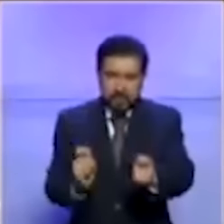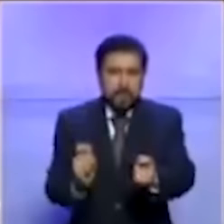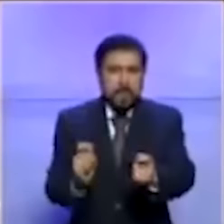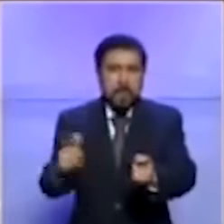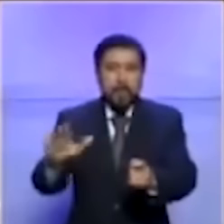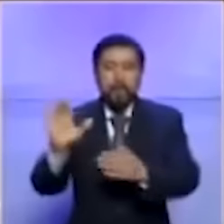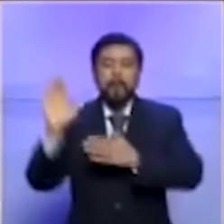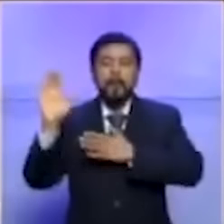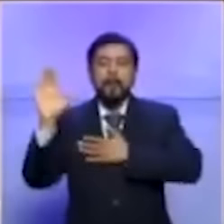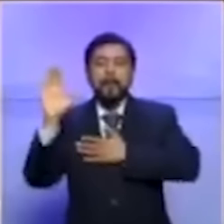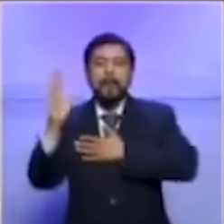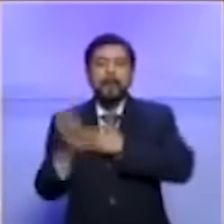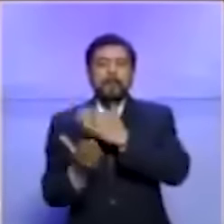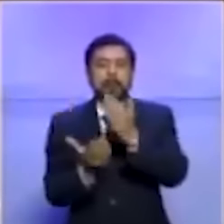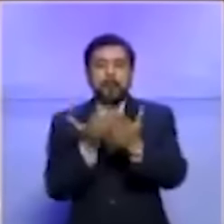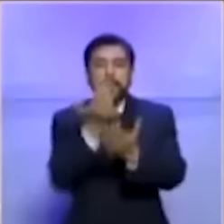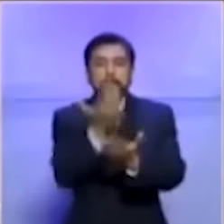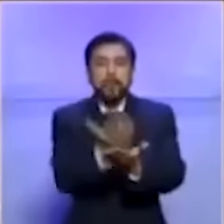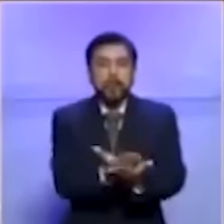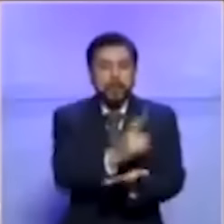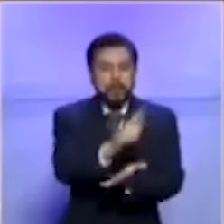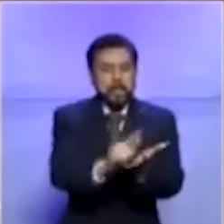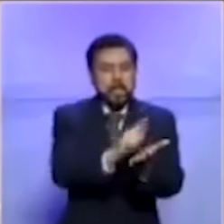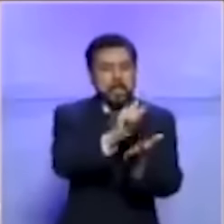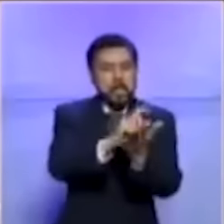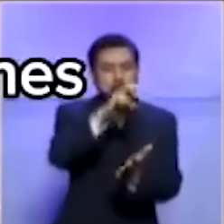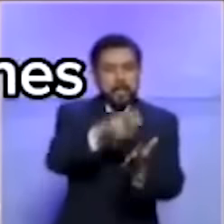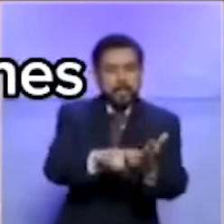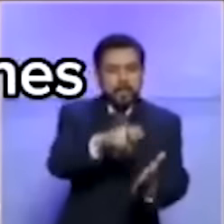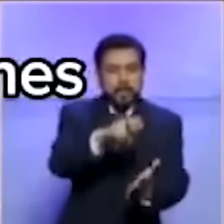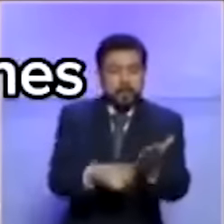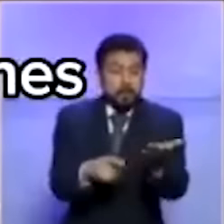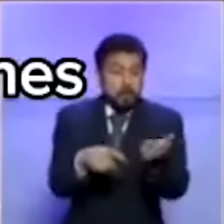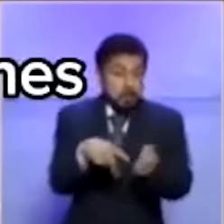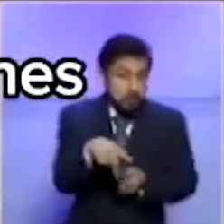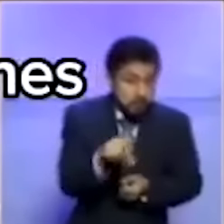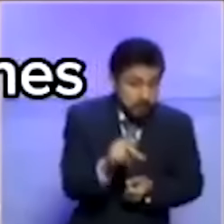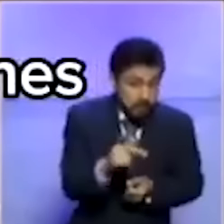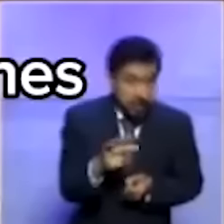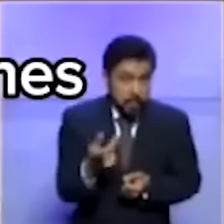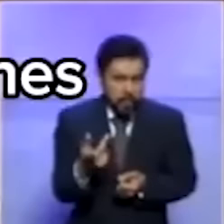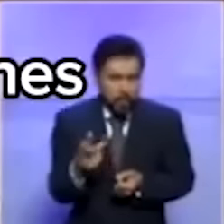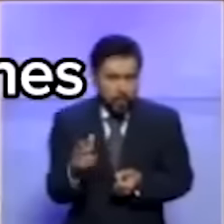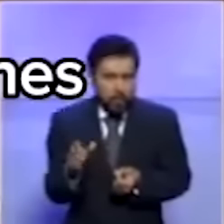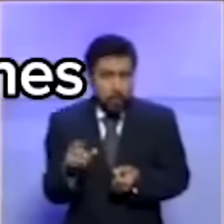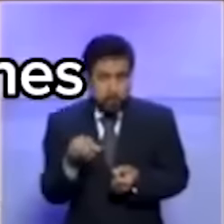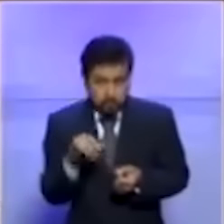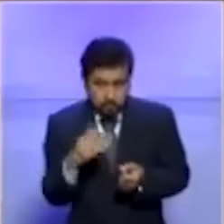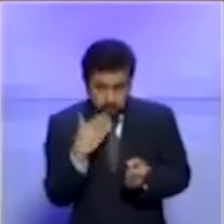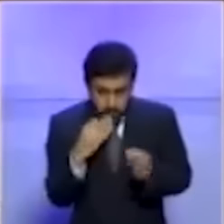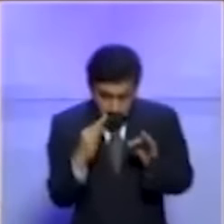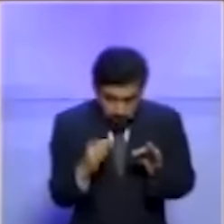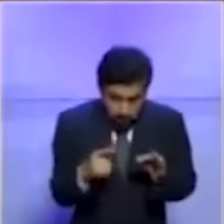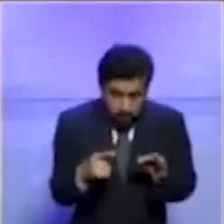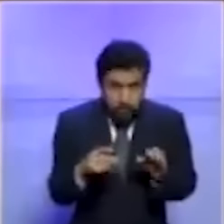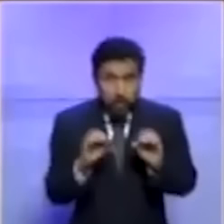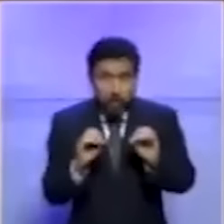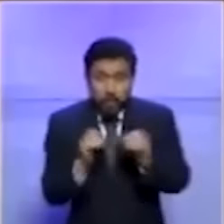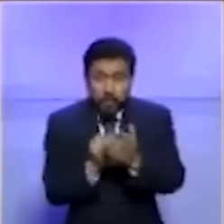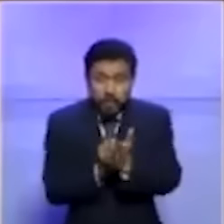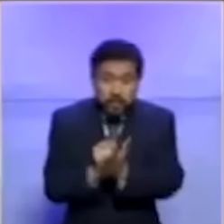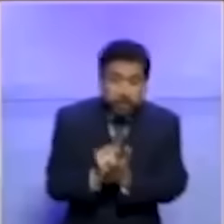reformas lo que está por decidirse será si los cambios obedecen al protagonismo de las emociones en las